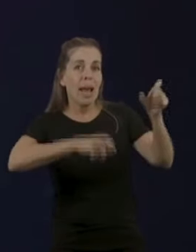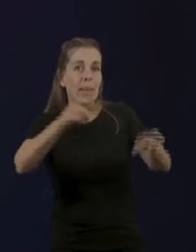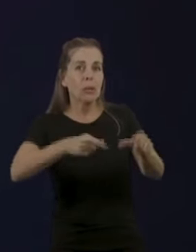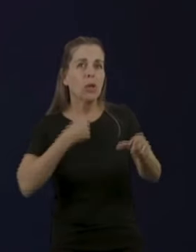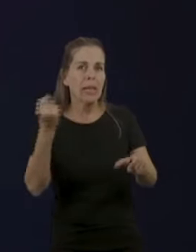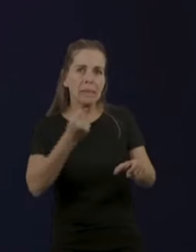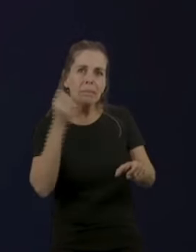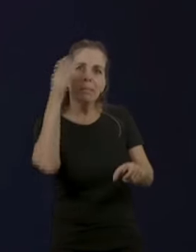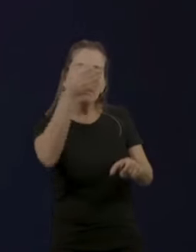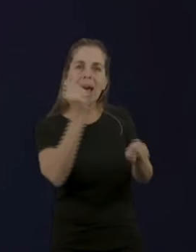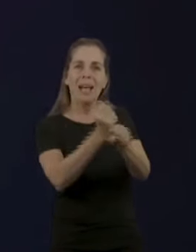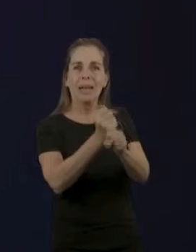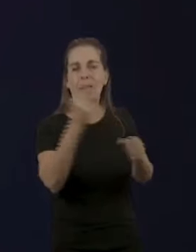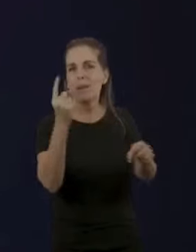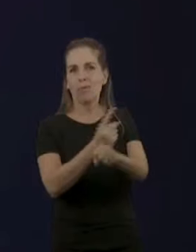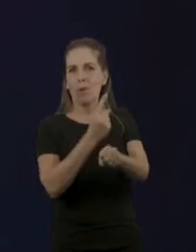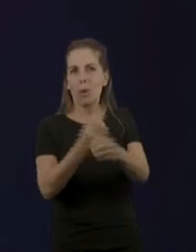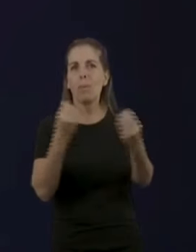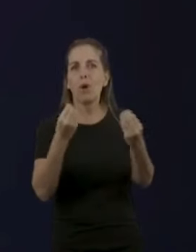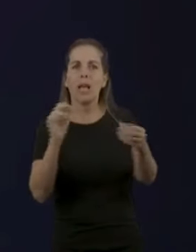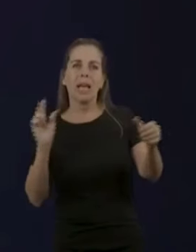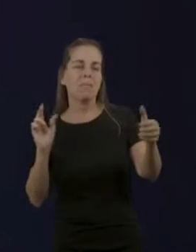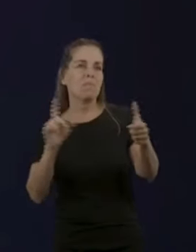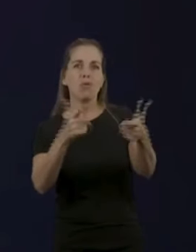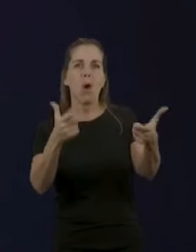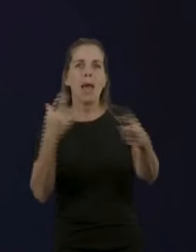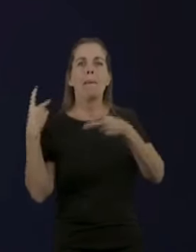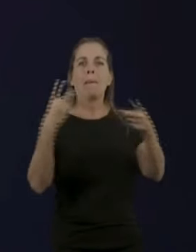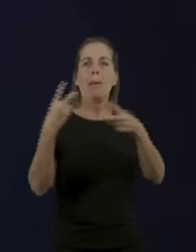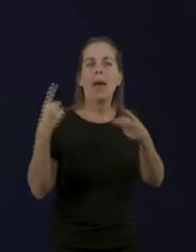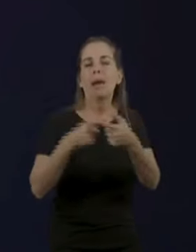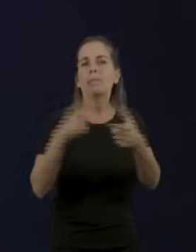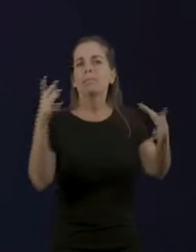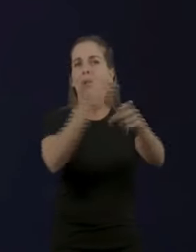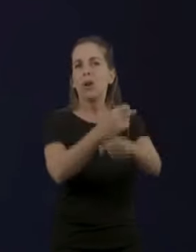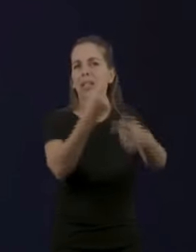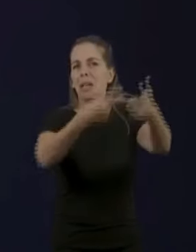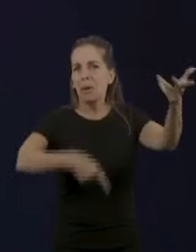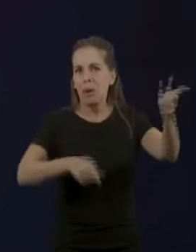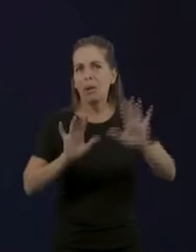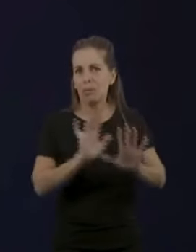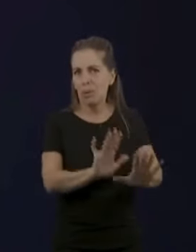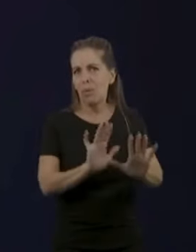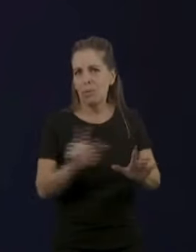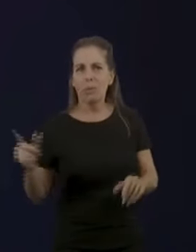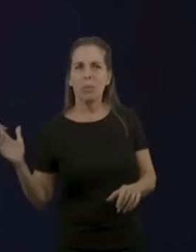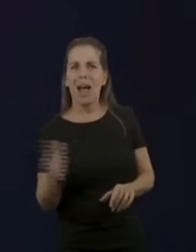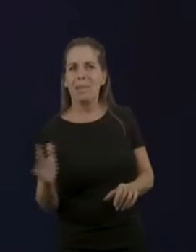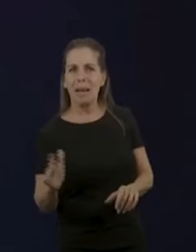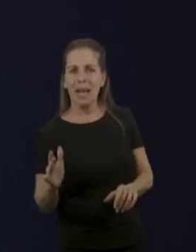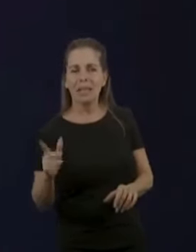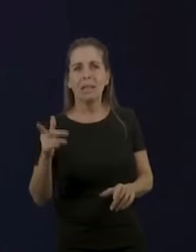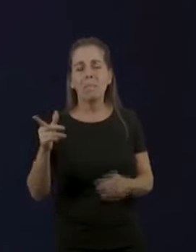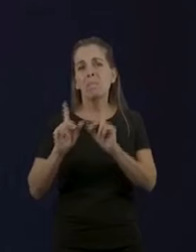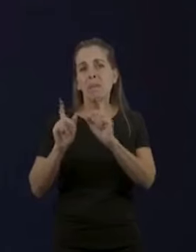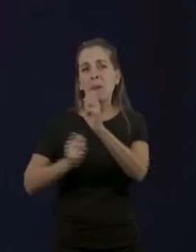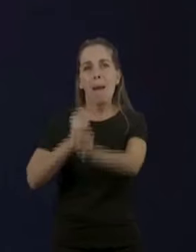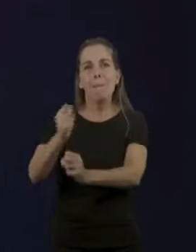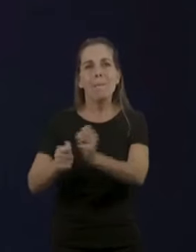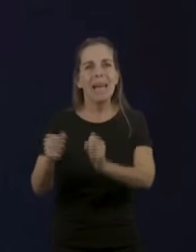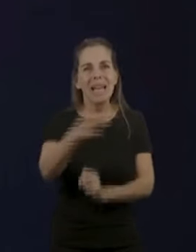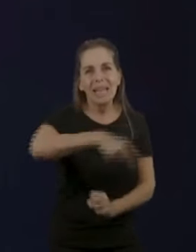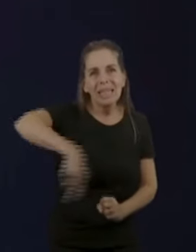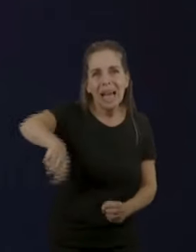de trabajo y además eh juegan con el miedo de la gente y con el miedo de empresarios eh A